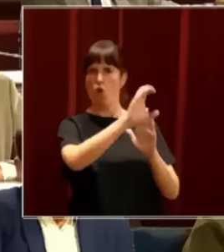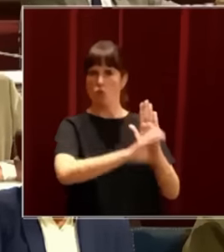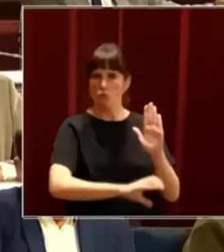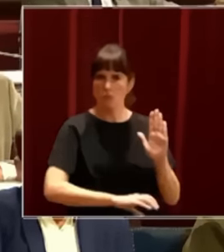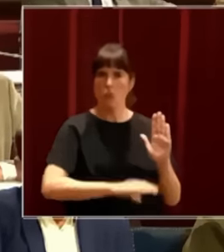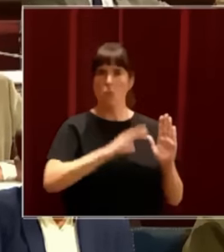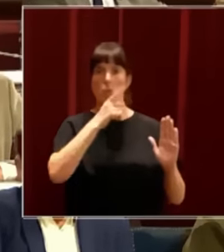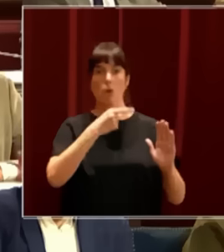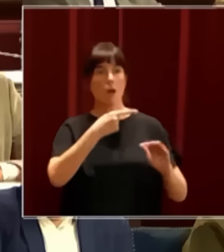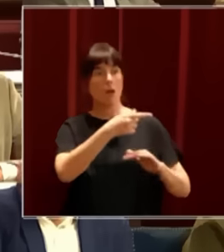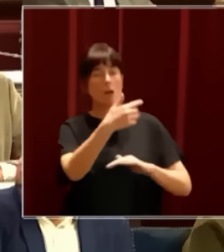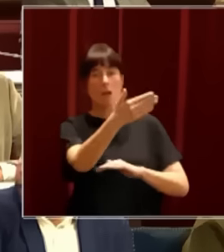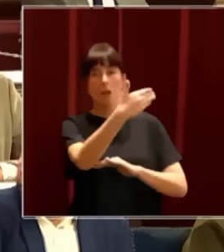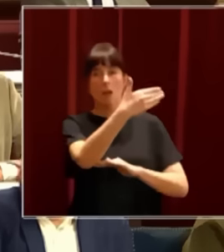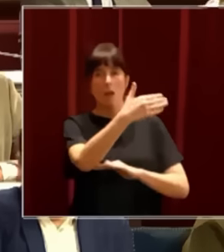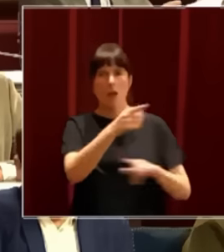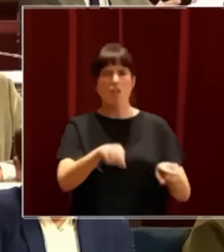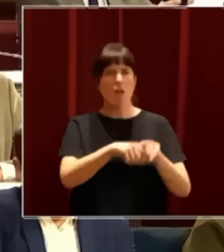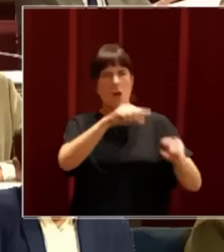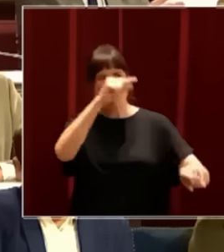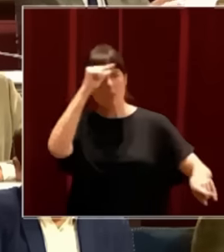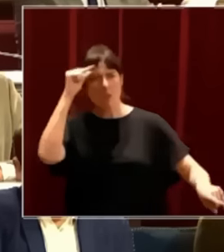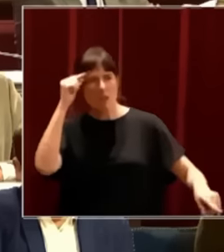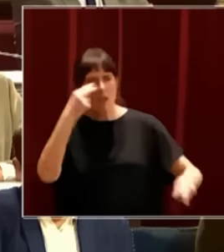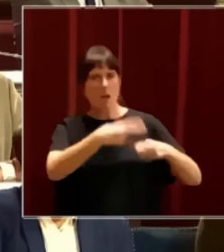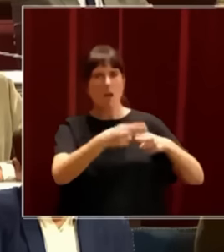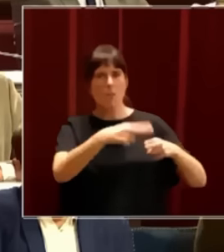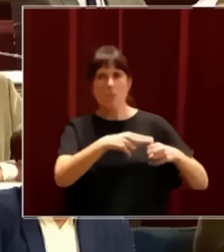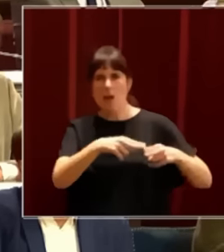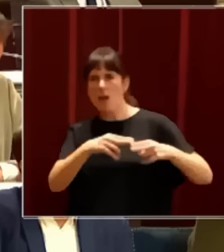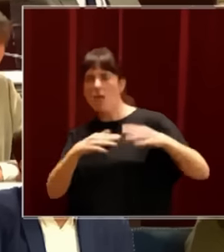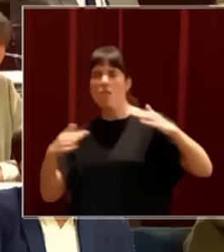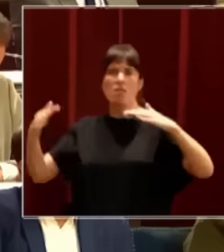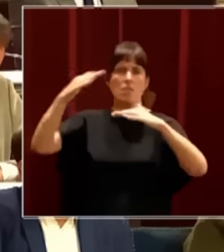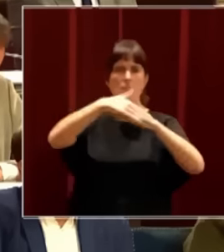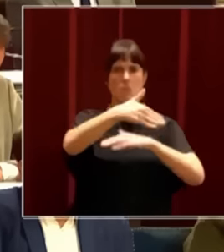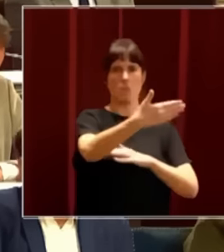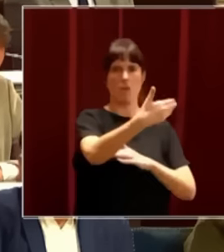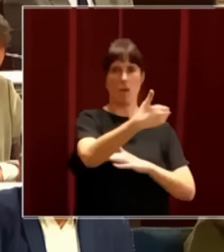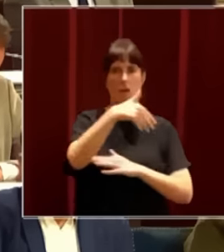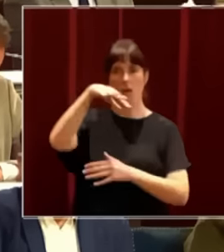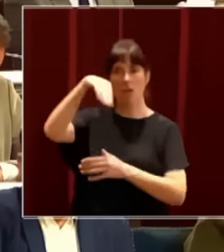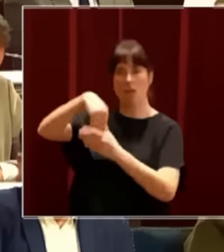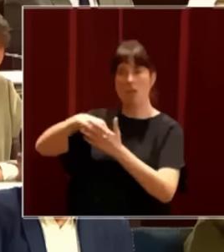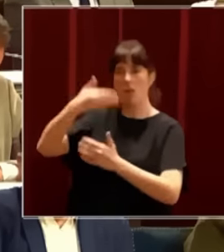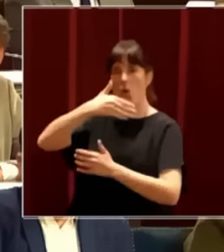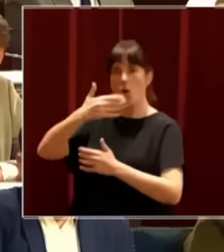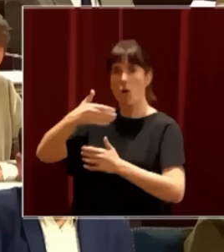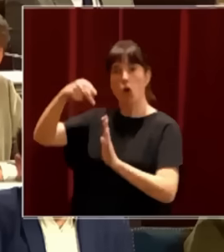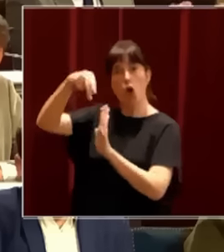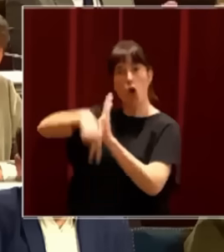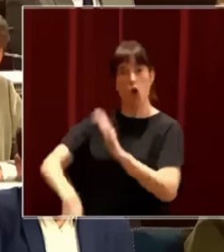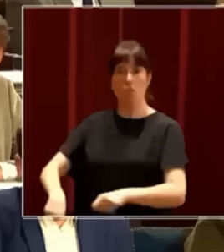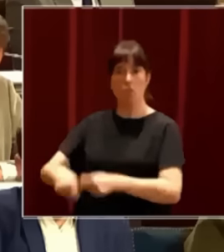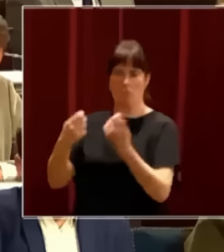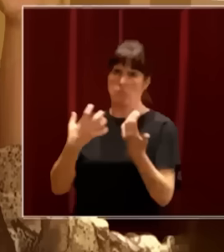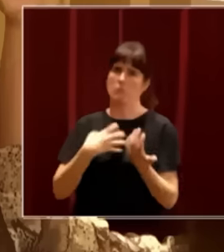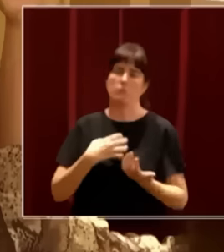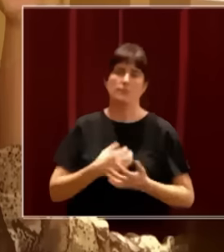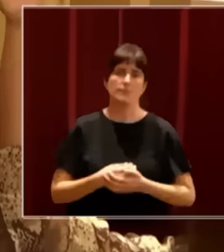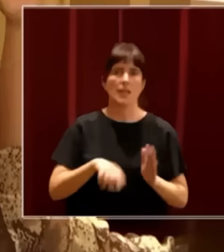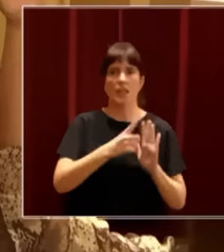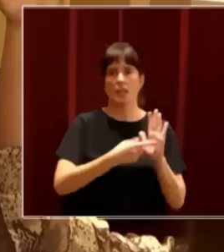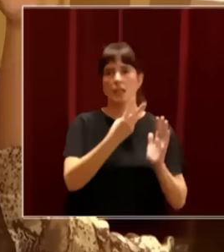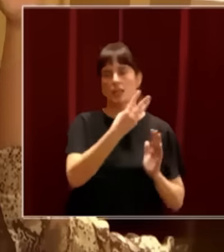símbolo que está por encima de ideologías y partidos, pueda romper las normas de convivencia del centro. Pero es más, la ley